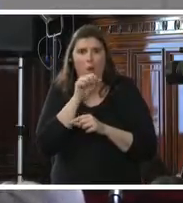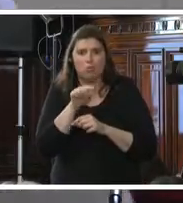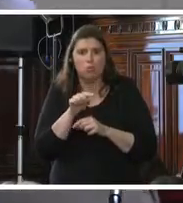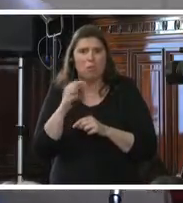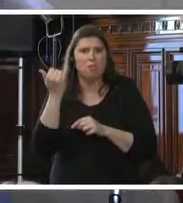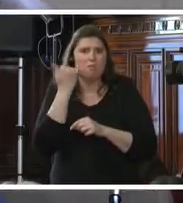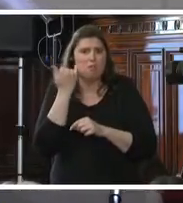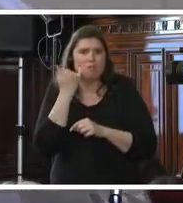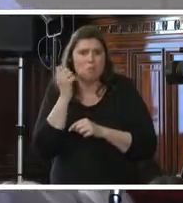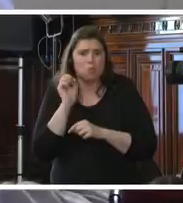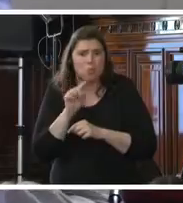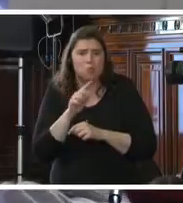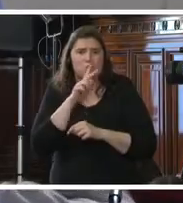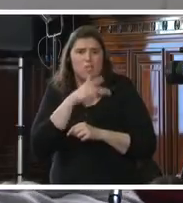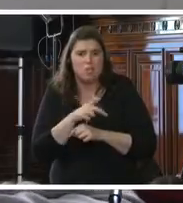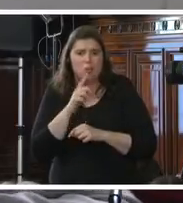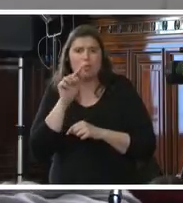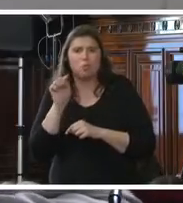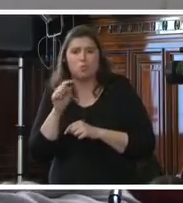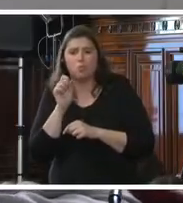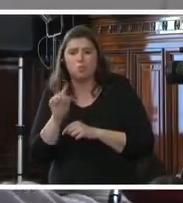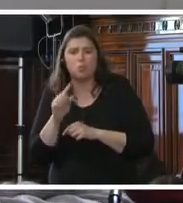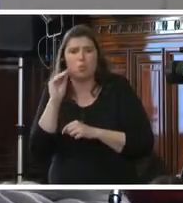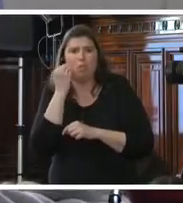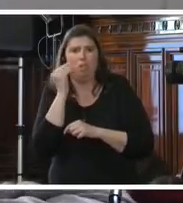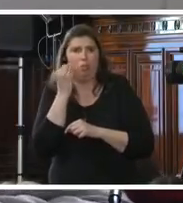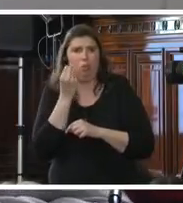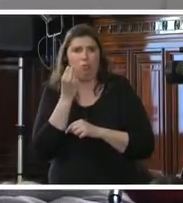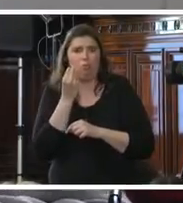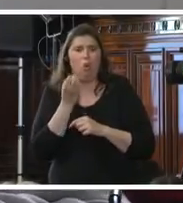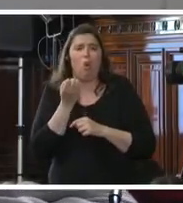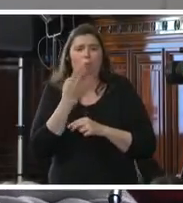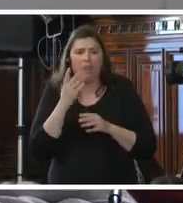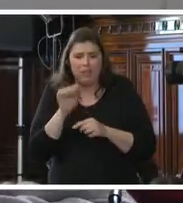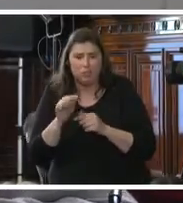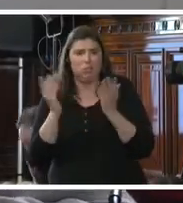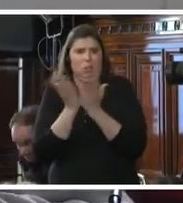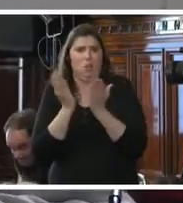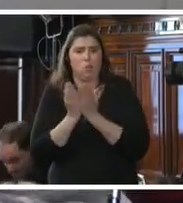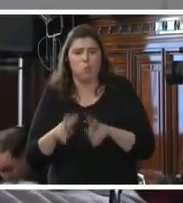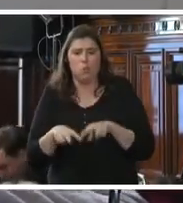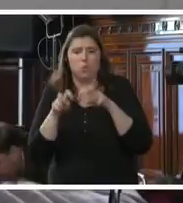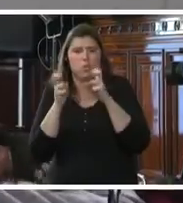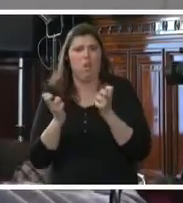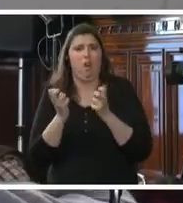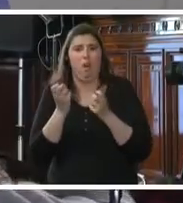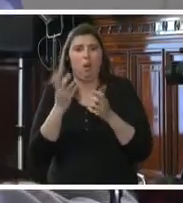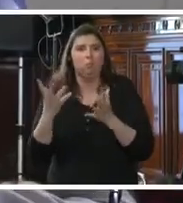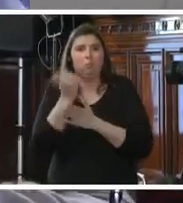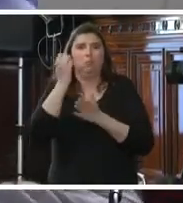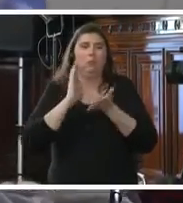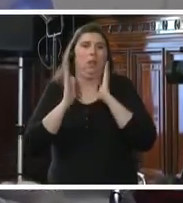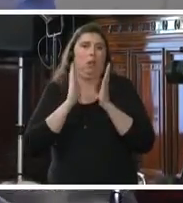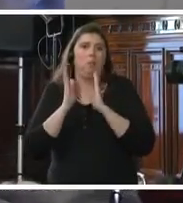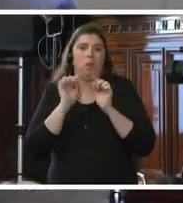con sus nietos y otros no. Tiene que haber algo que se pueda hacer para que se pueda encontrar un tratamiento para